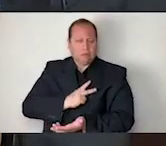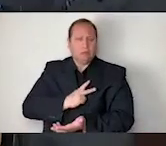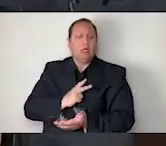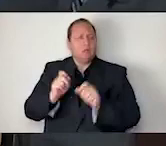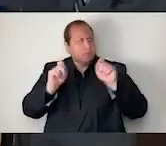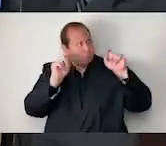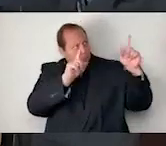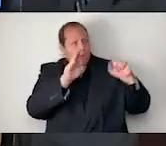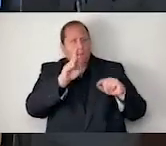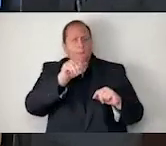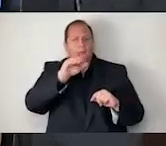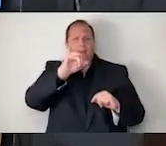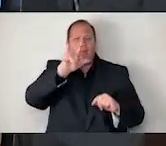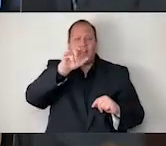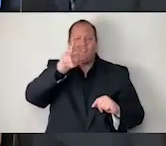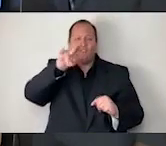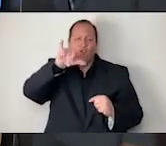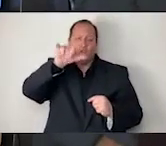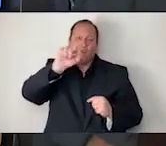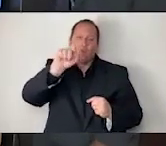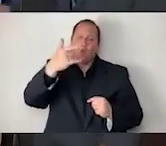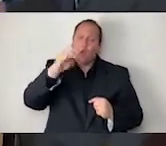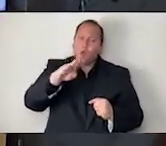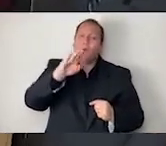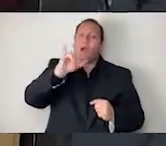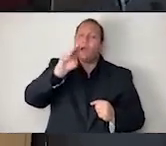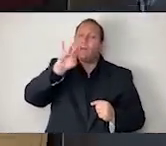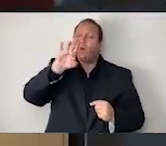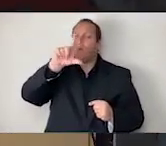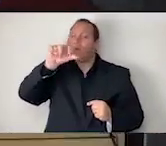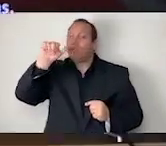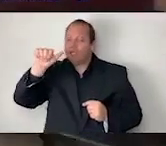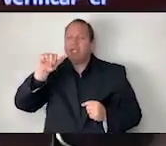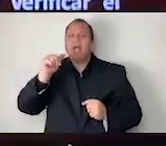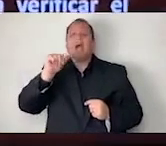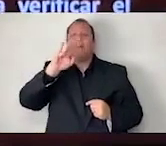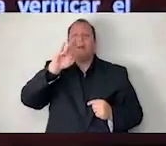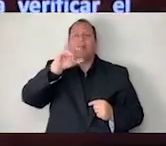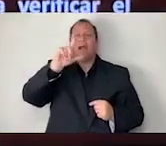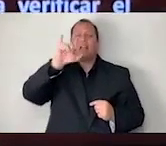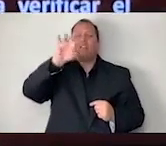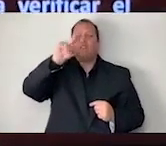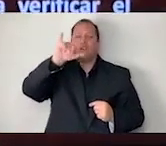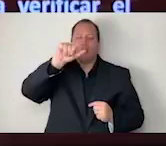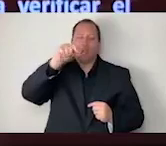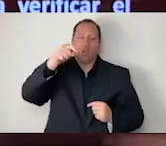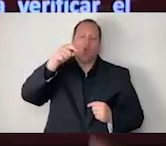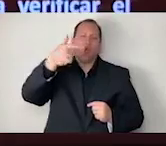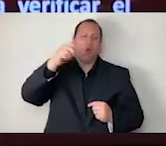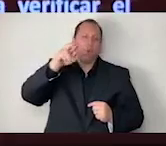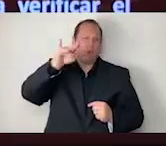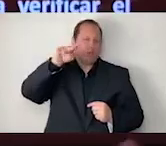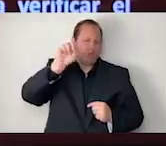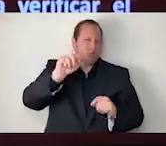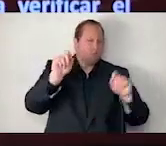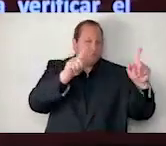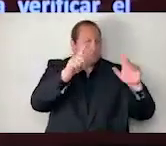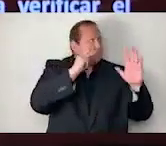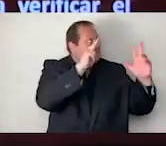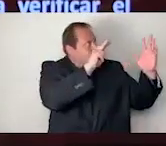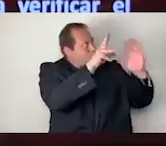california gobierno aquí está se las pongo para que los puedan copiar llamar es muy importante ante cualquier duda